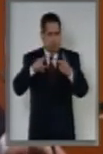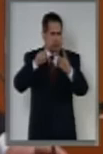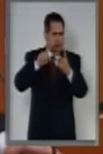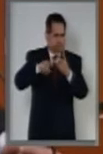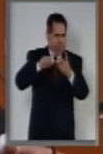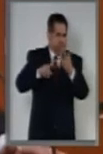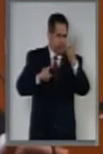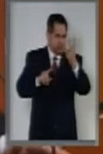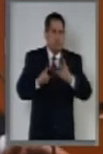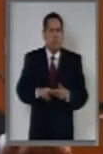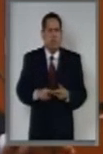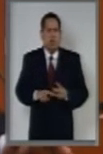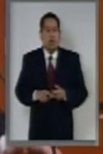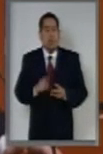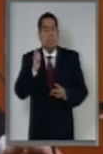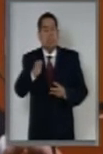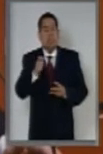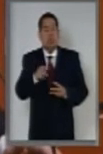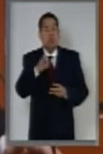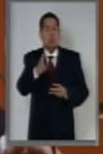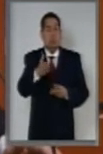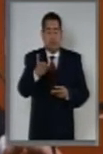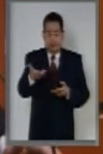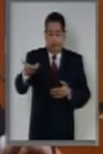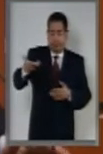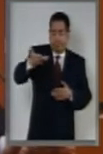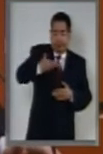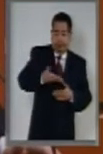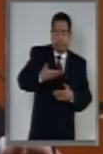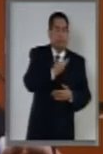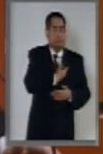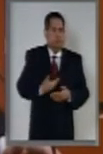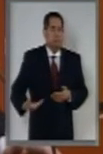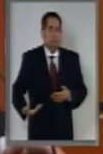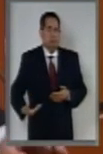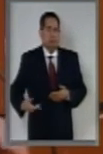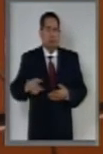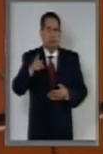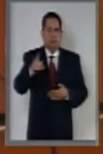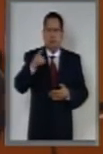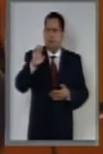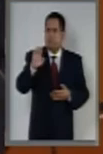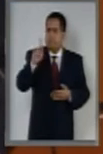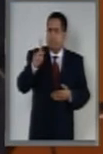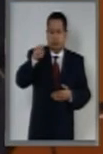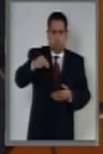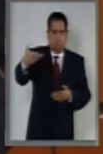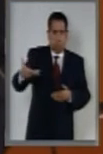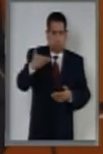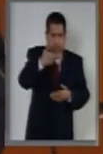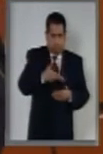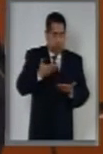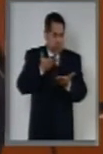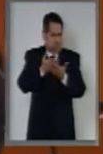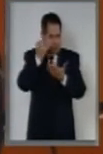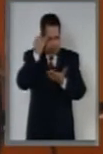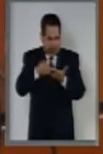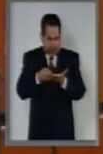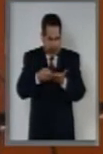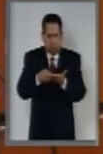idea, que en cuanto a la iniciativa presentada por el presidente Enrique Peña Nieto, hay